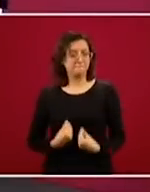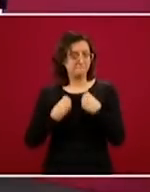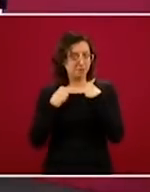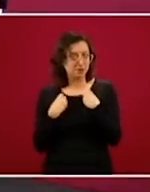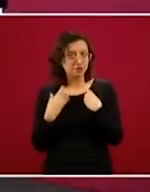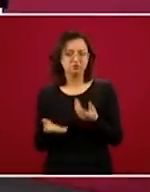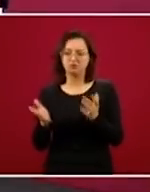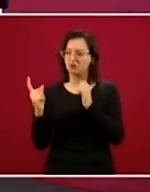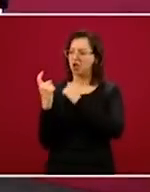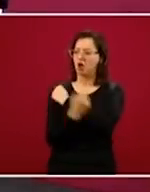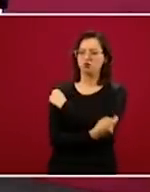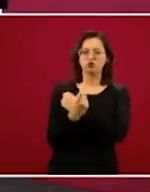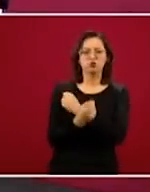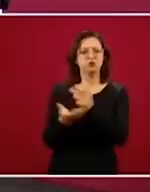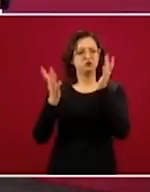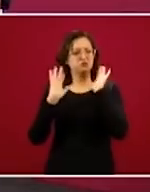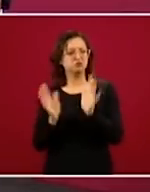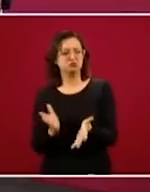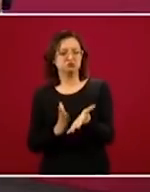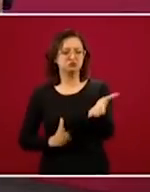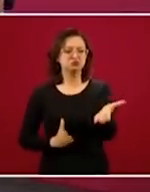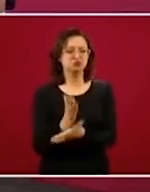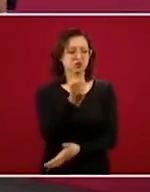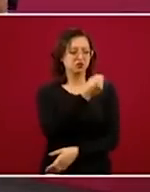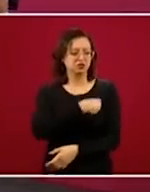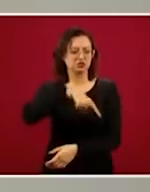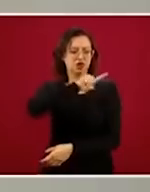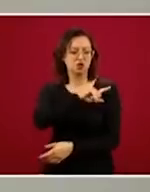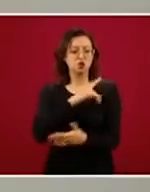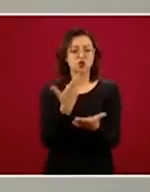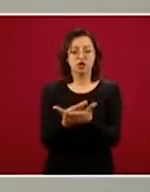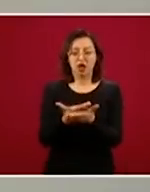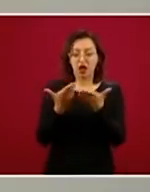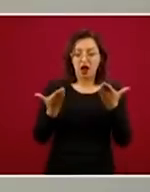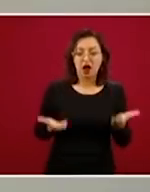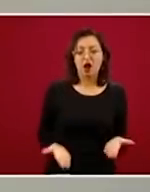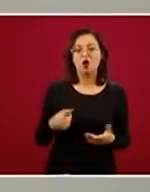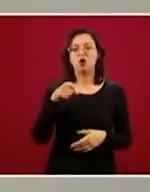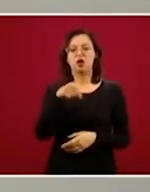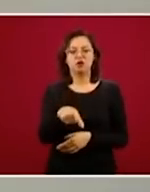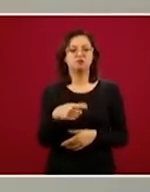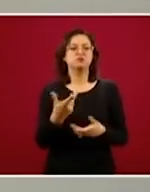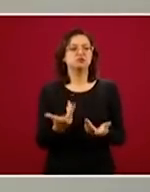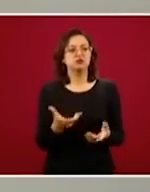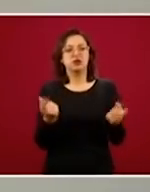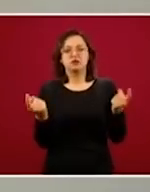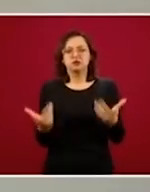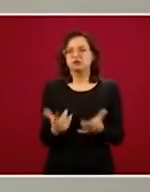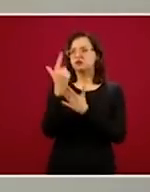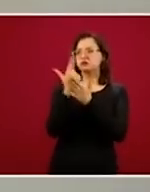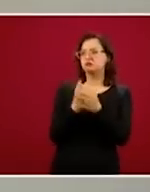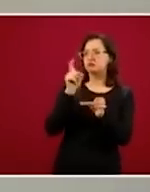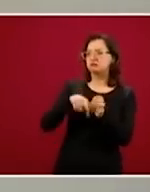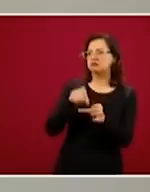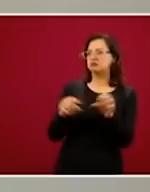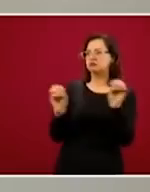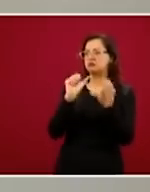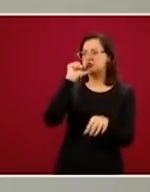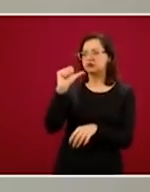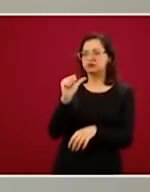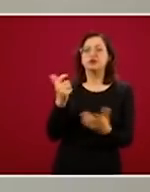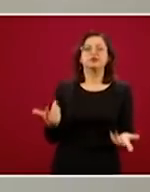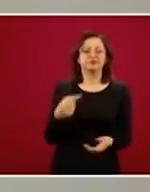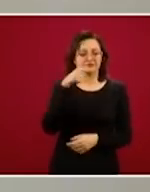entonces hoy hacen ocupaciones más importantes como la promoción de la salud ocupaciones sustantivas